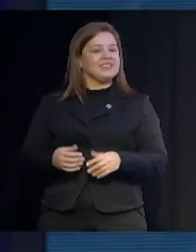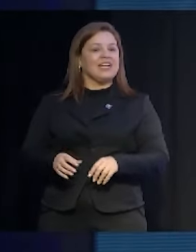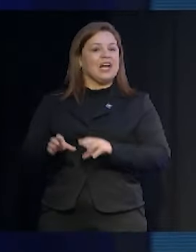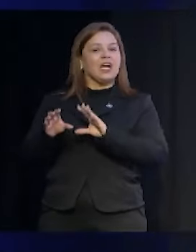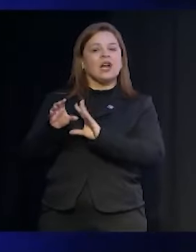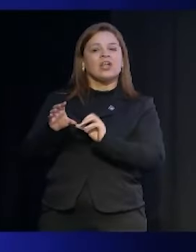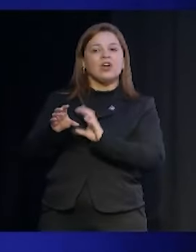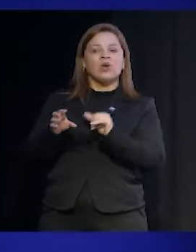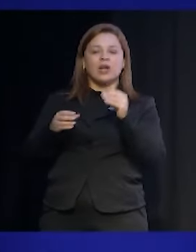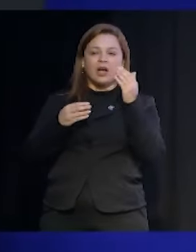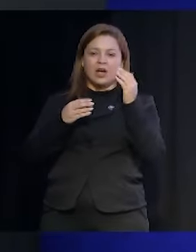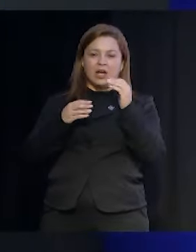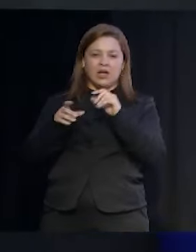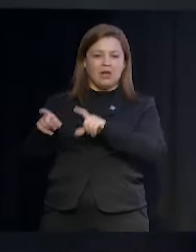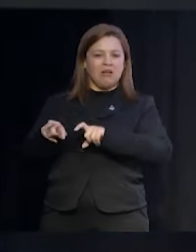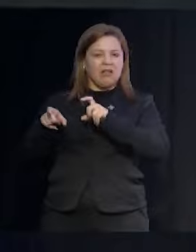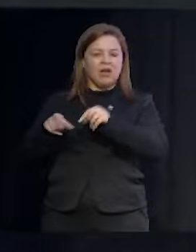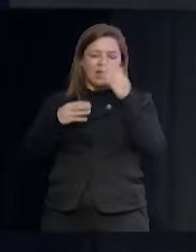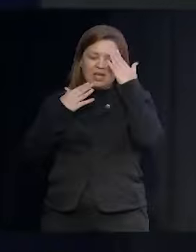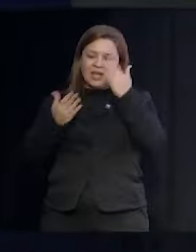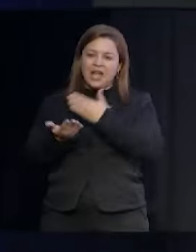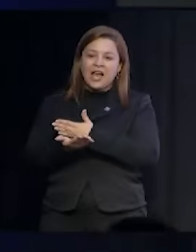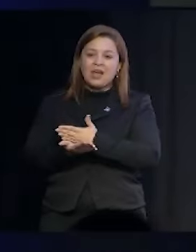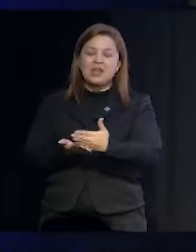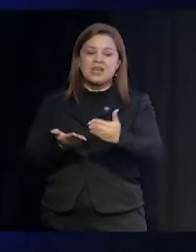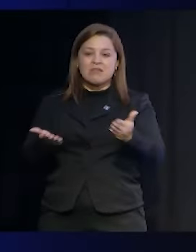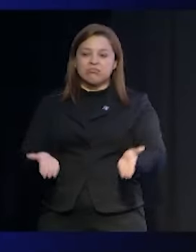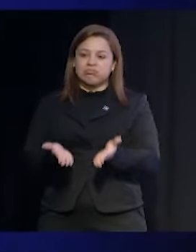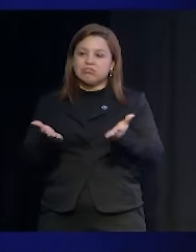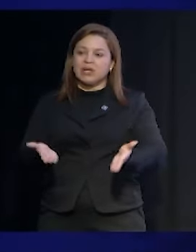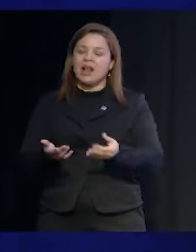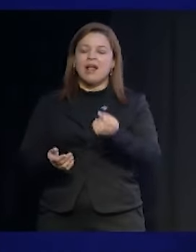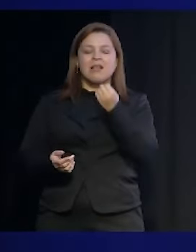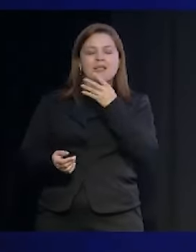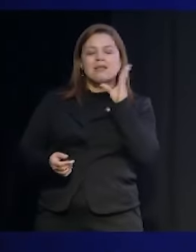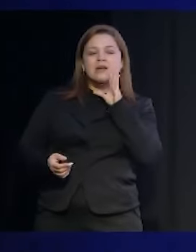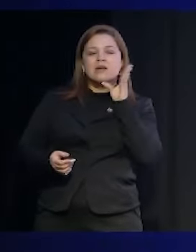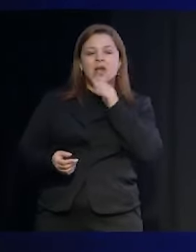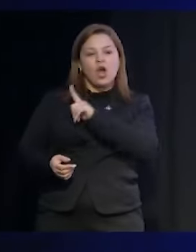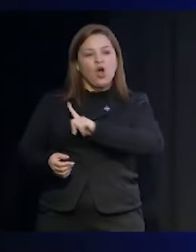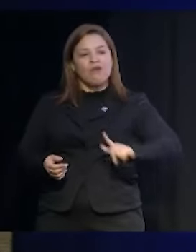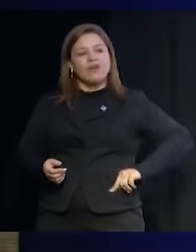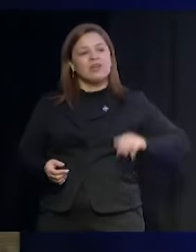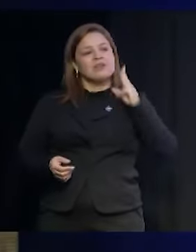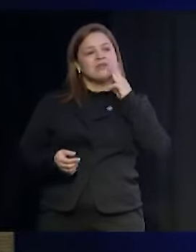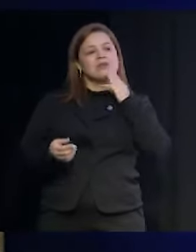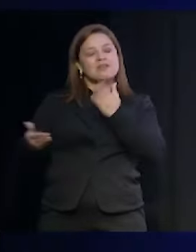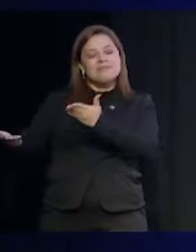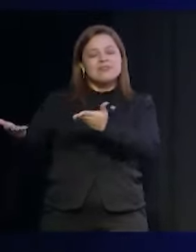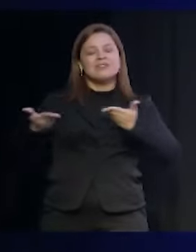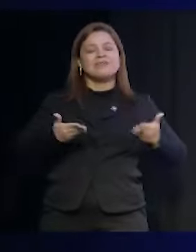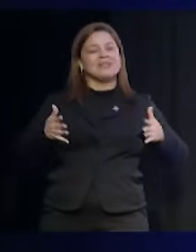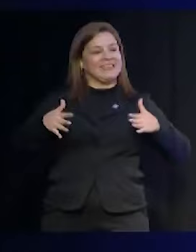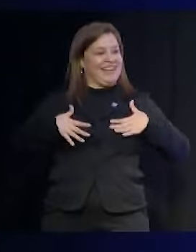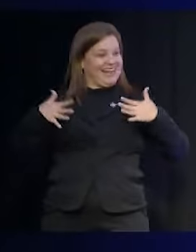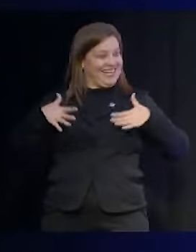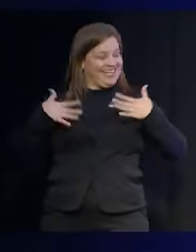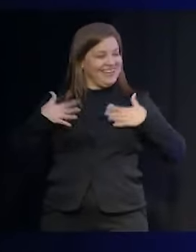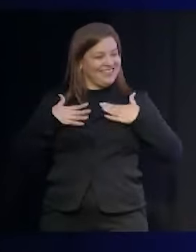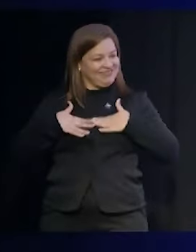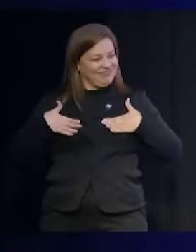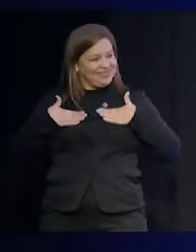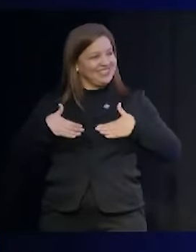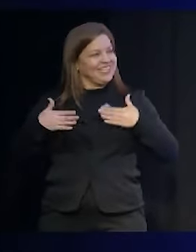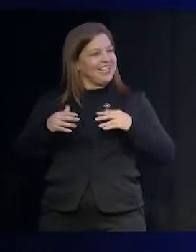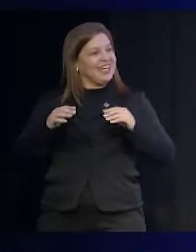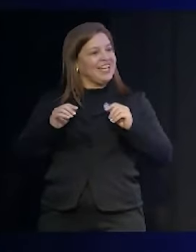nada, les saludo a todos. Les saludo por la iniciativa. Saludo a nuestro gobernador del estado que nos recibió con